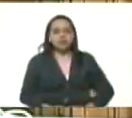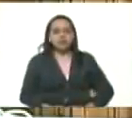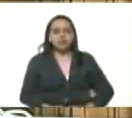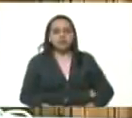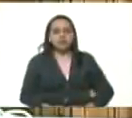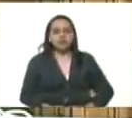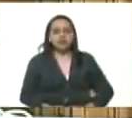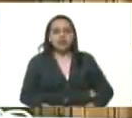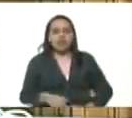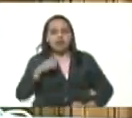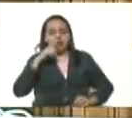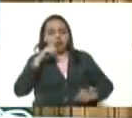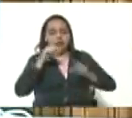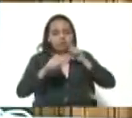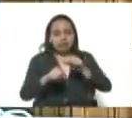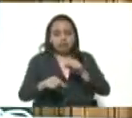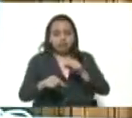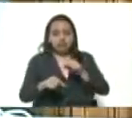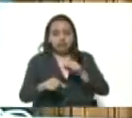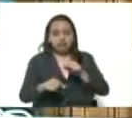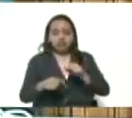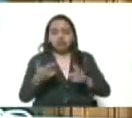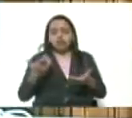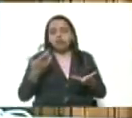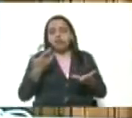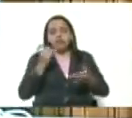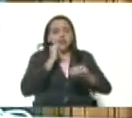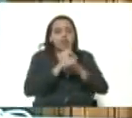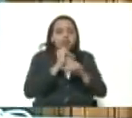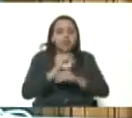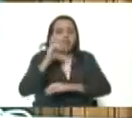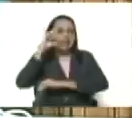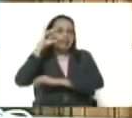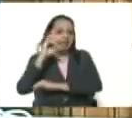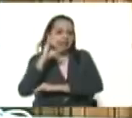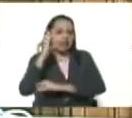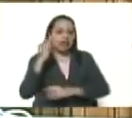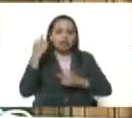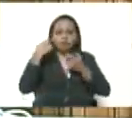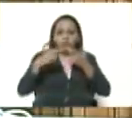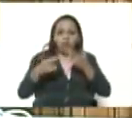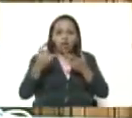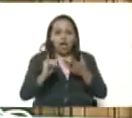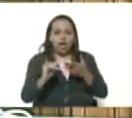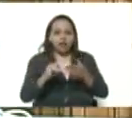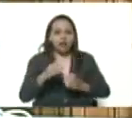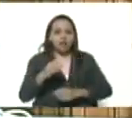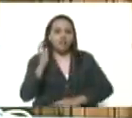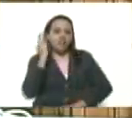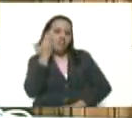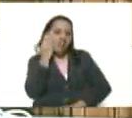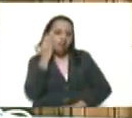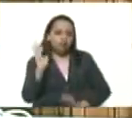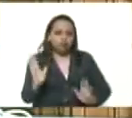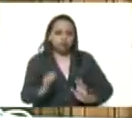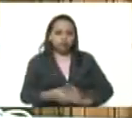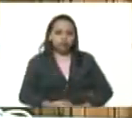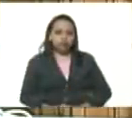Las redes sociales las manejan ustedes. Twitter, Instagram, etcétera. Facebook.